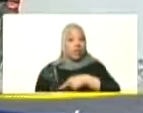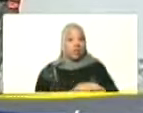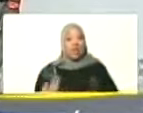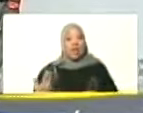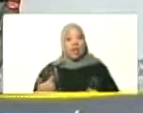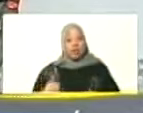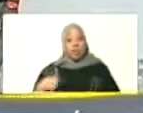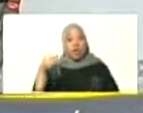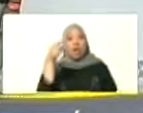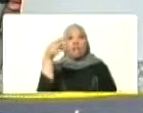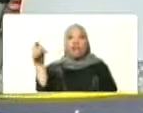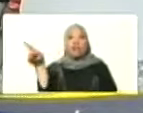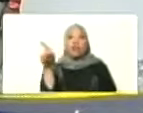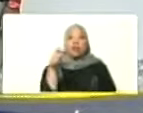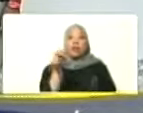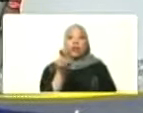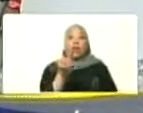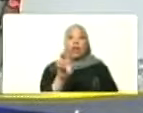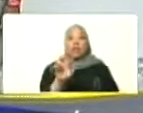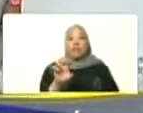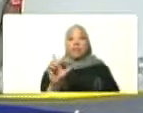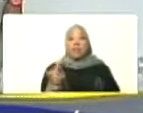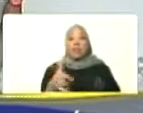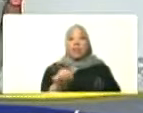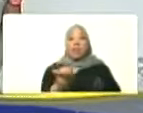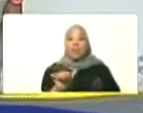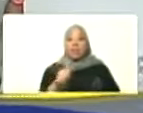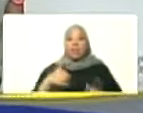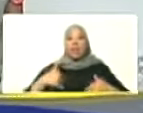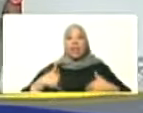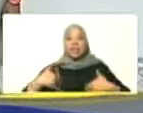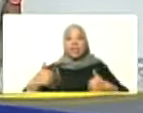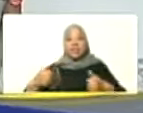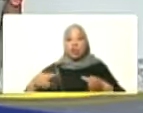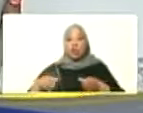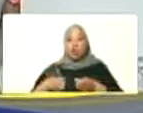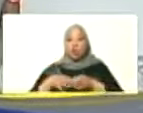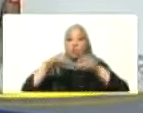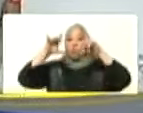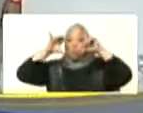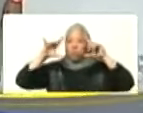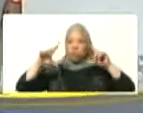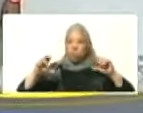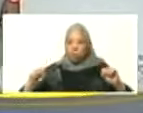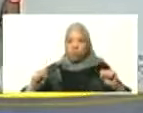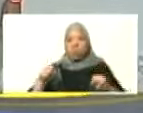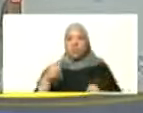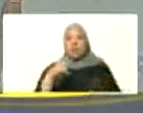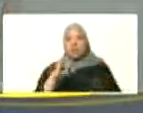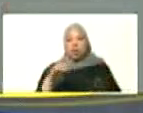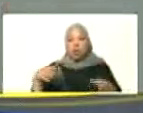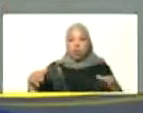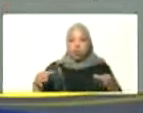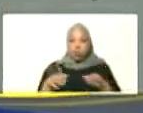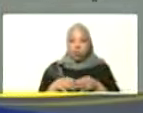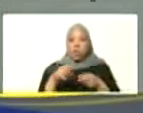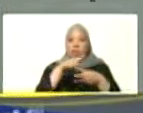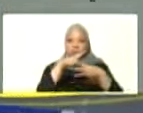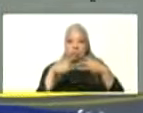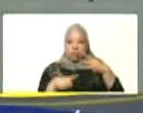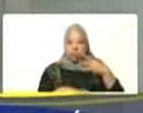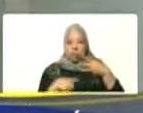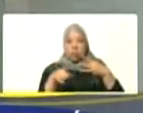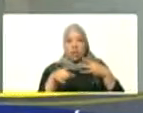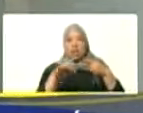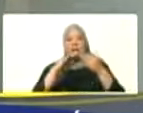Vega, de parte del personal salud que conforman las tres áreas de salud integral comunitaria, que son Pedro Fontes, Montalbán y Las